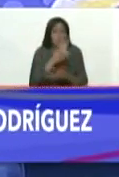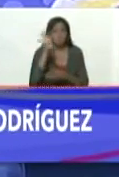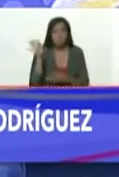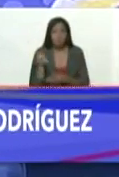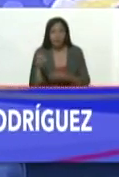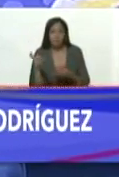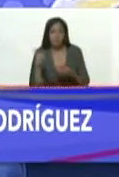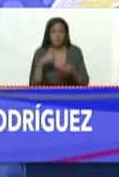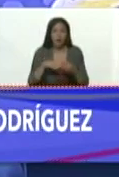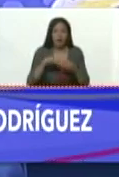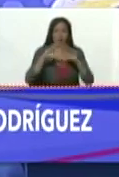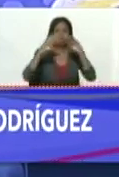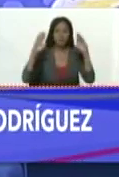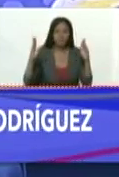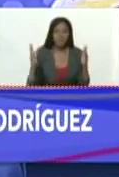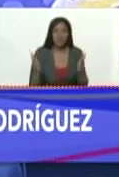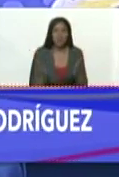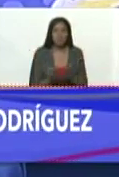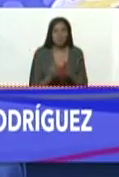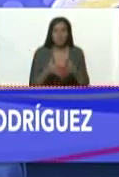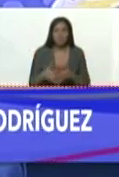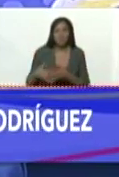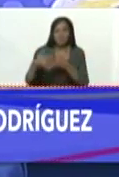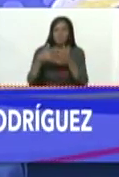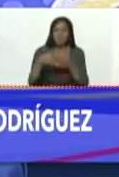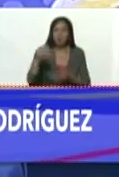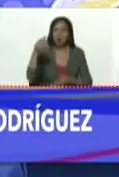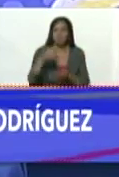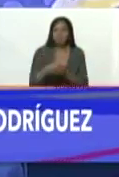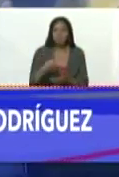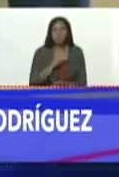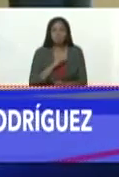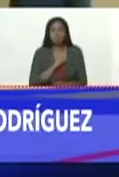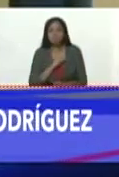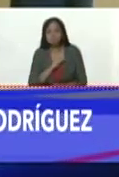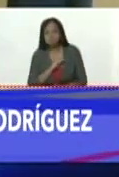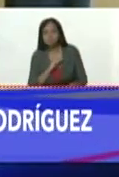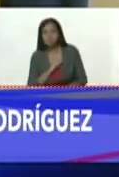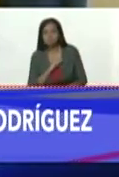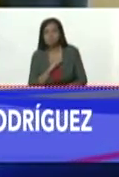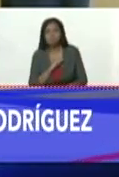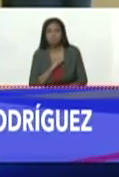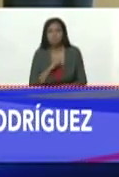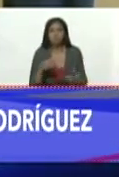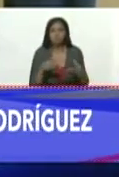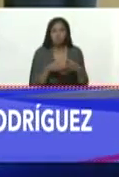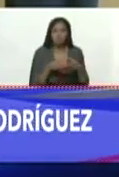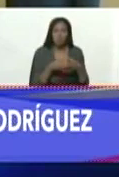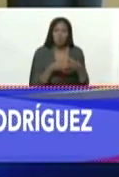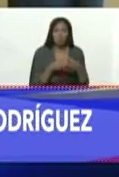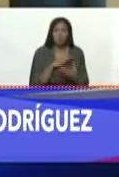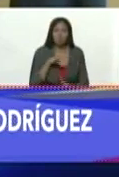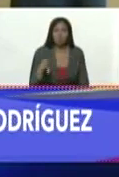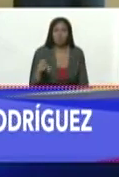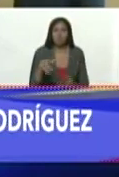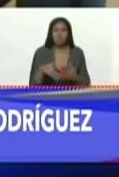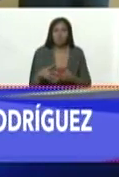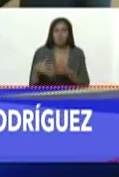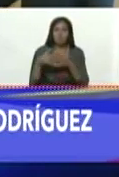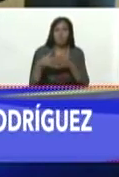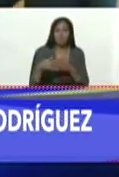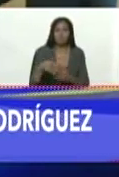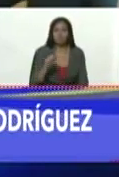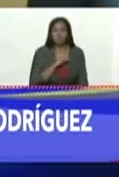mundo. Y el imperialismo se pone nervioso. El Departamento de Estado de Estados Unidos